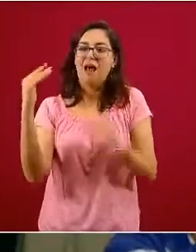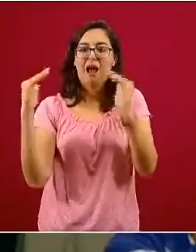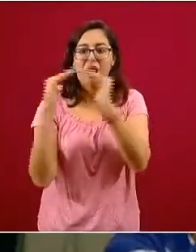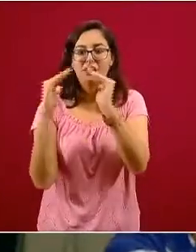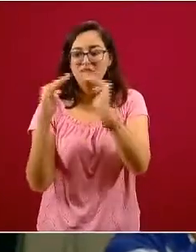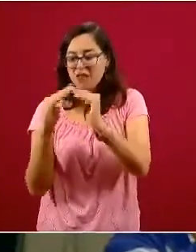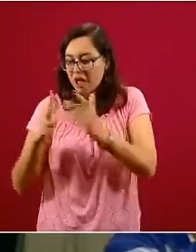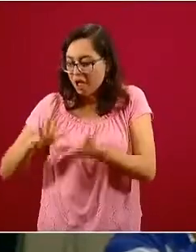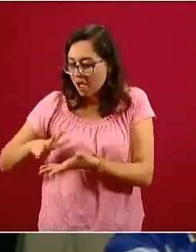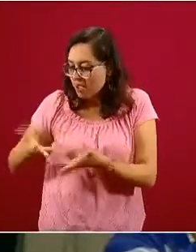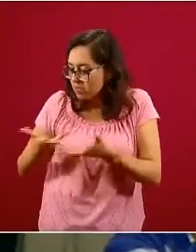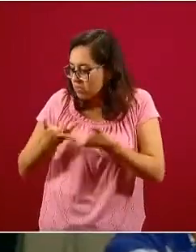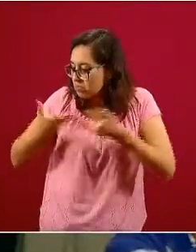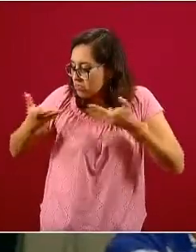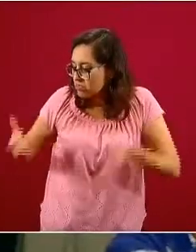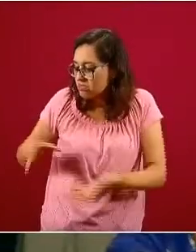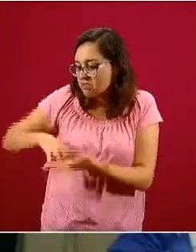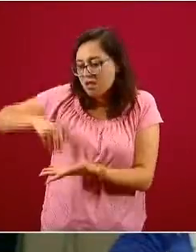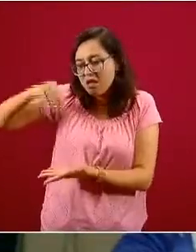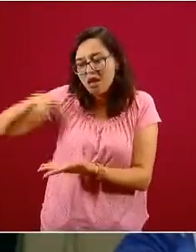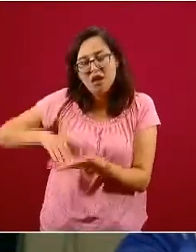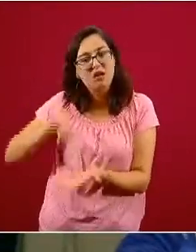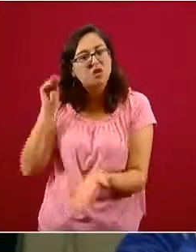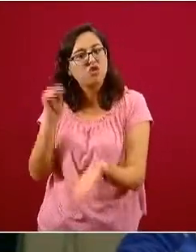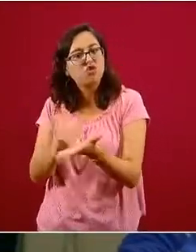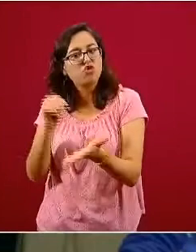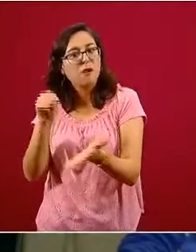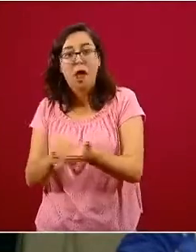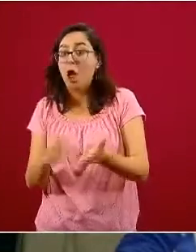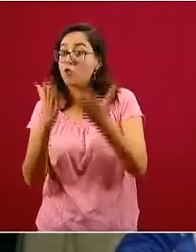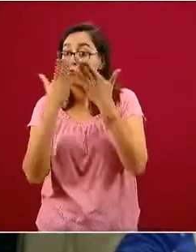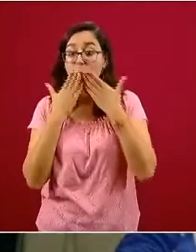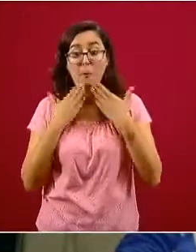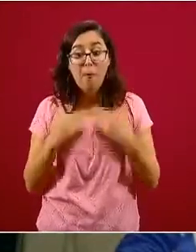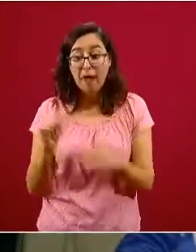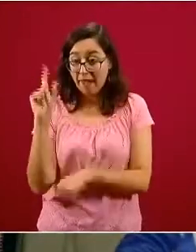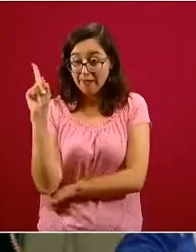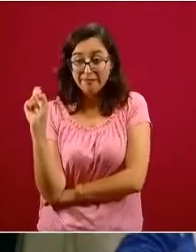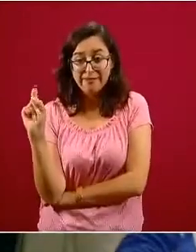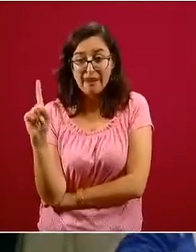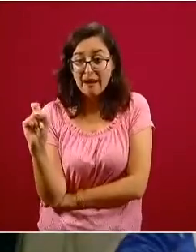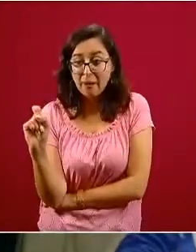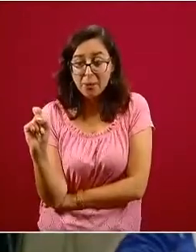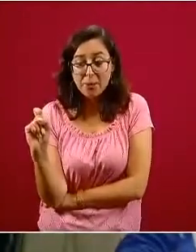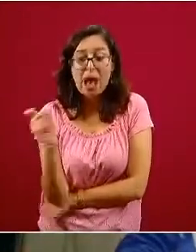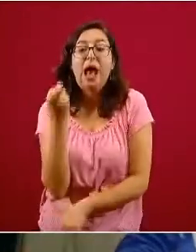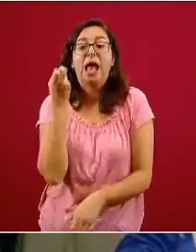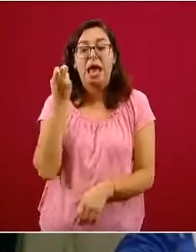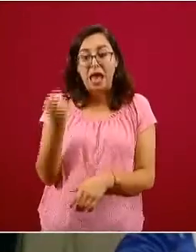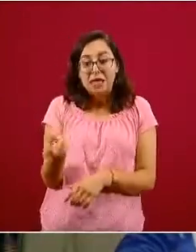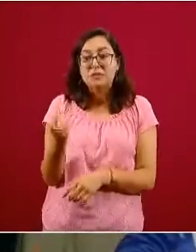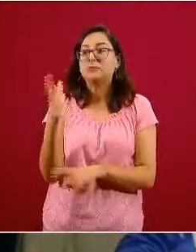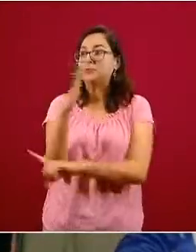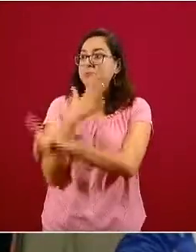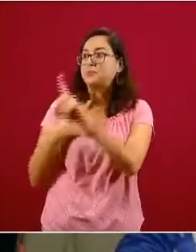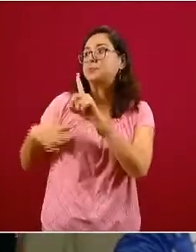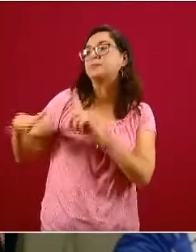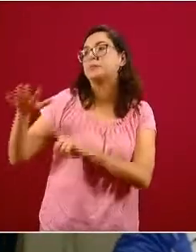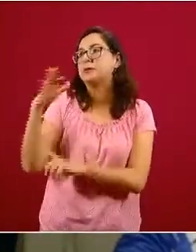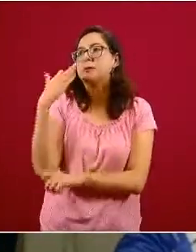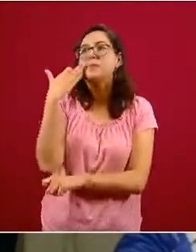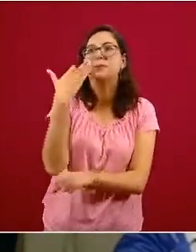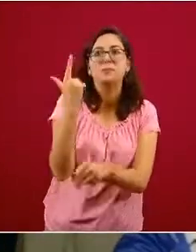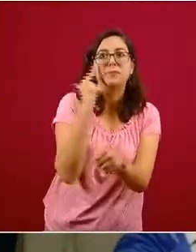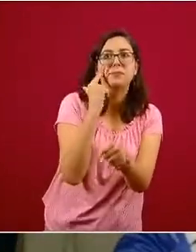tierra. Encontramos viviendas sin agua. Digamos, esos son los parámetros socioeconómicos que